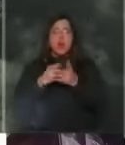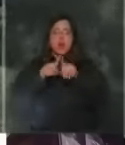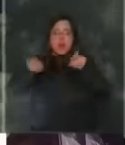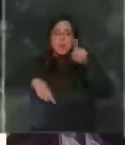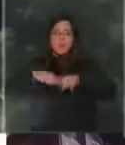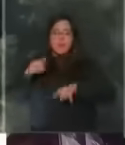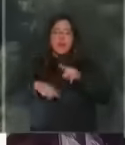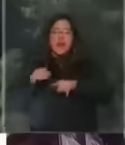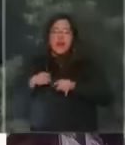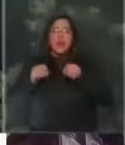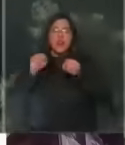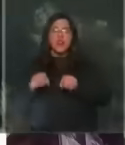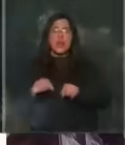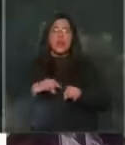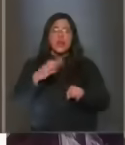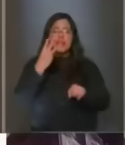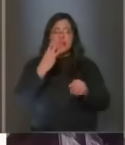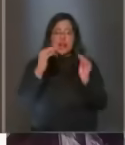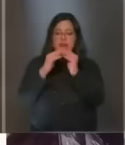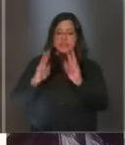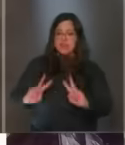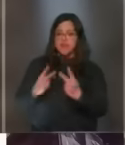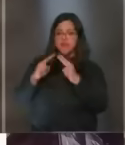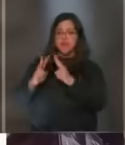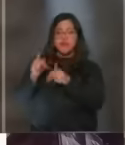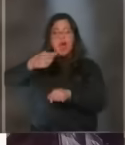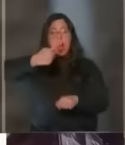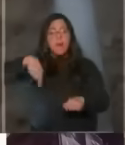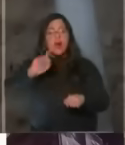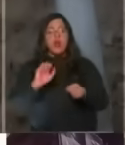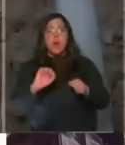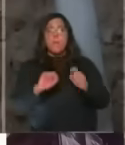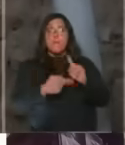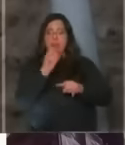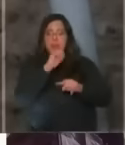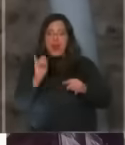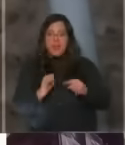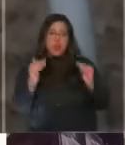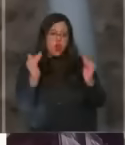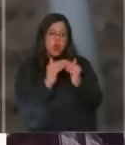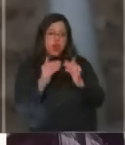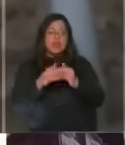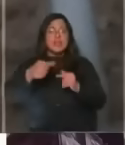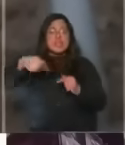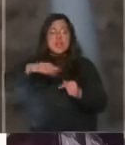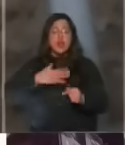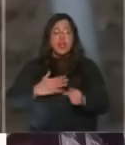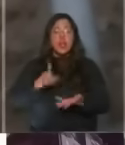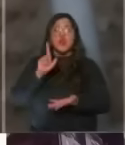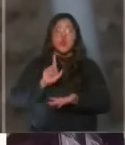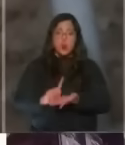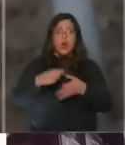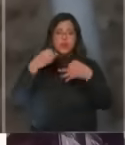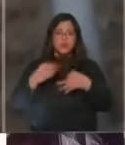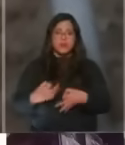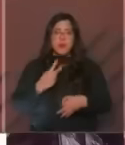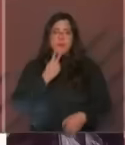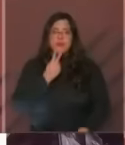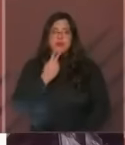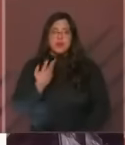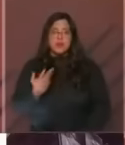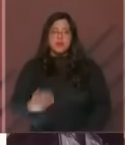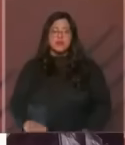emplazaron sus tres casas para todos es su primera vivienda y esperaban que fuese su lugar definitivo